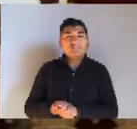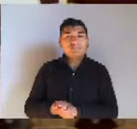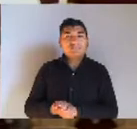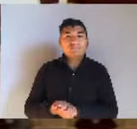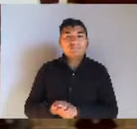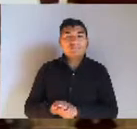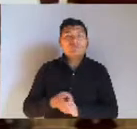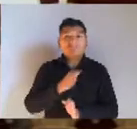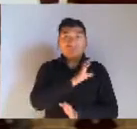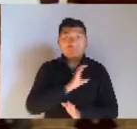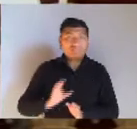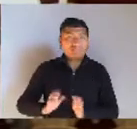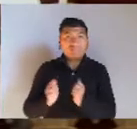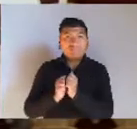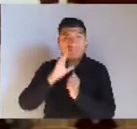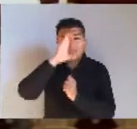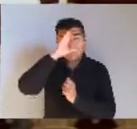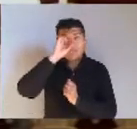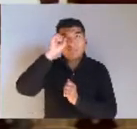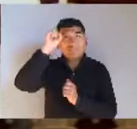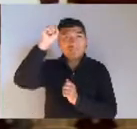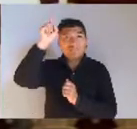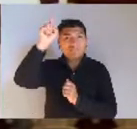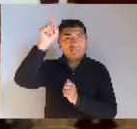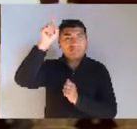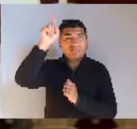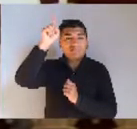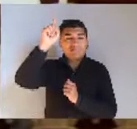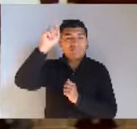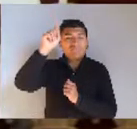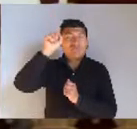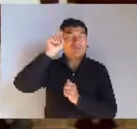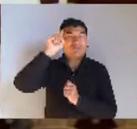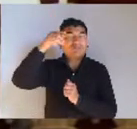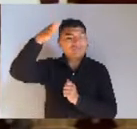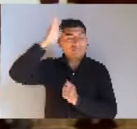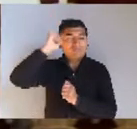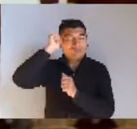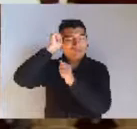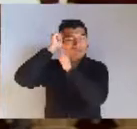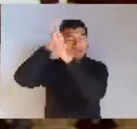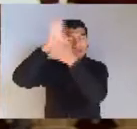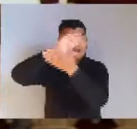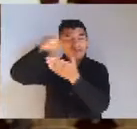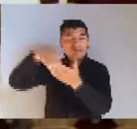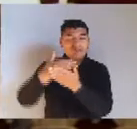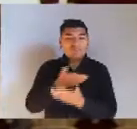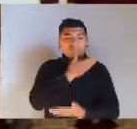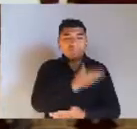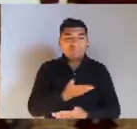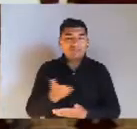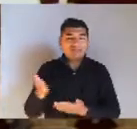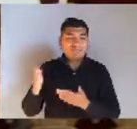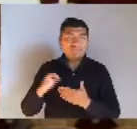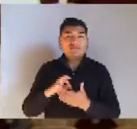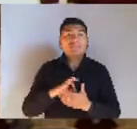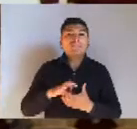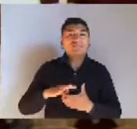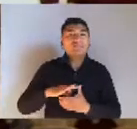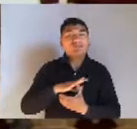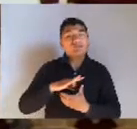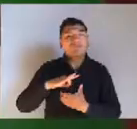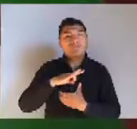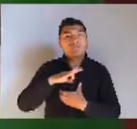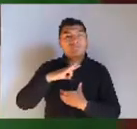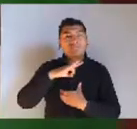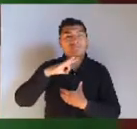Por Cristo, con Él y en Él, a ti Dios Padre omnipotente, en